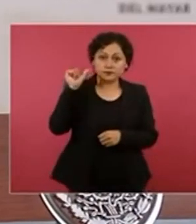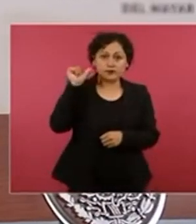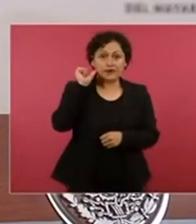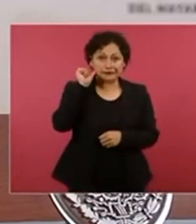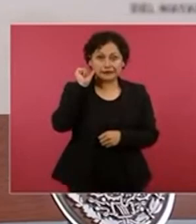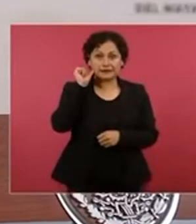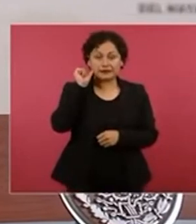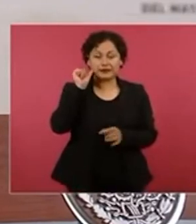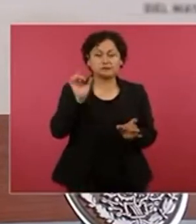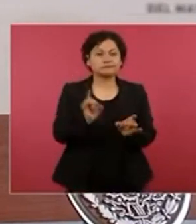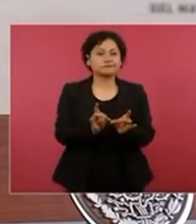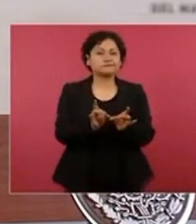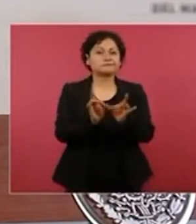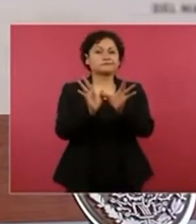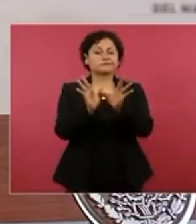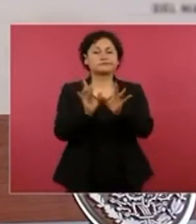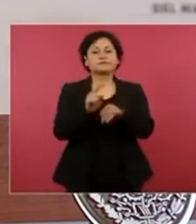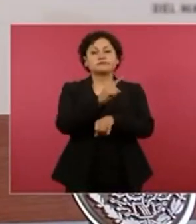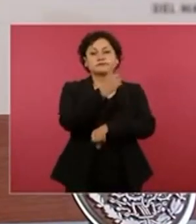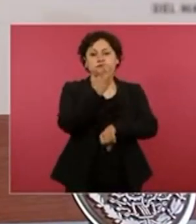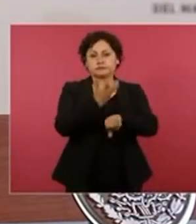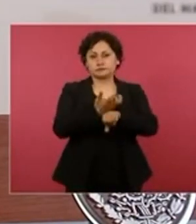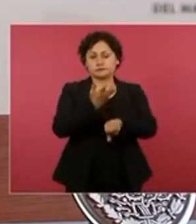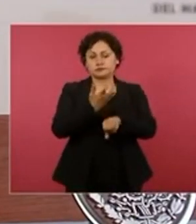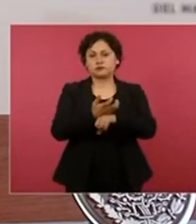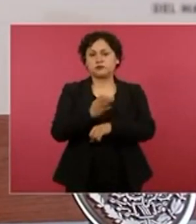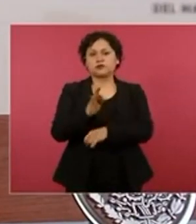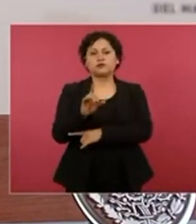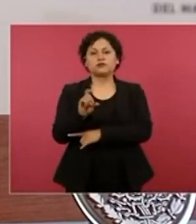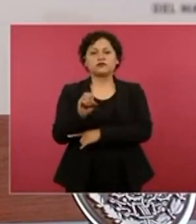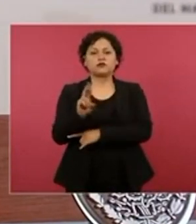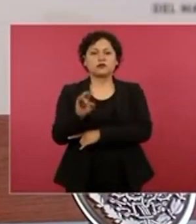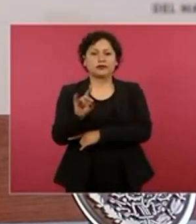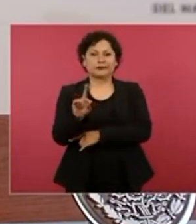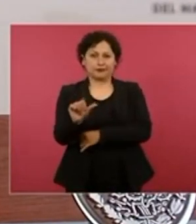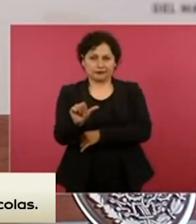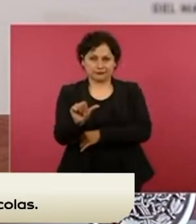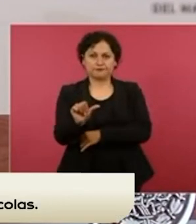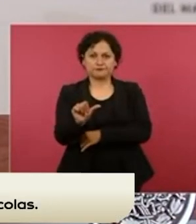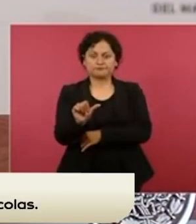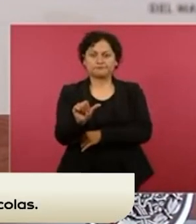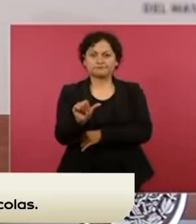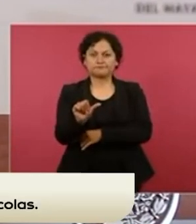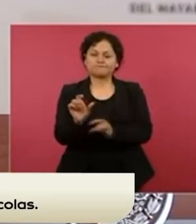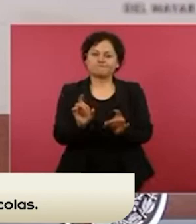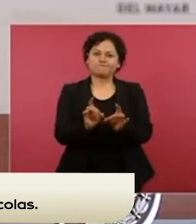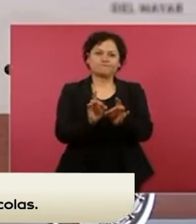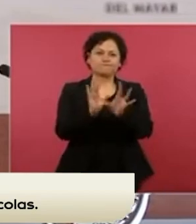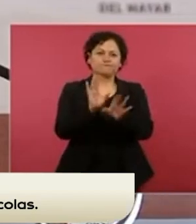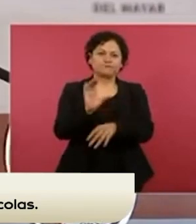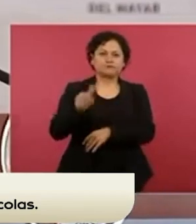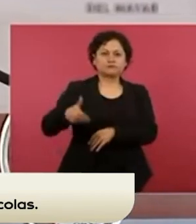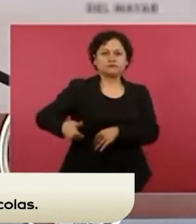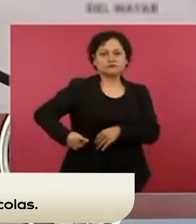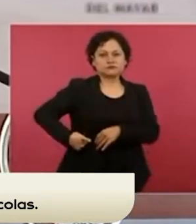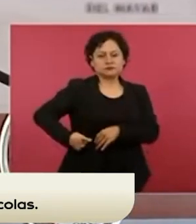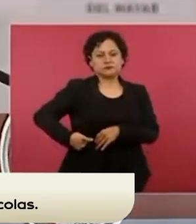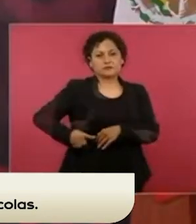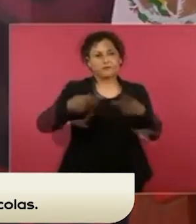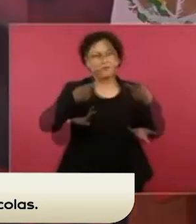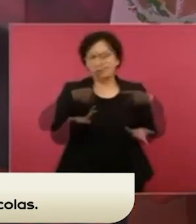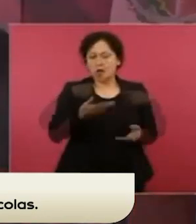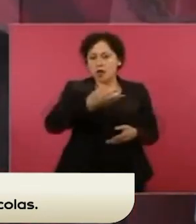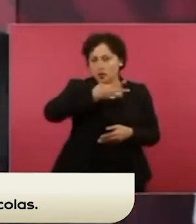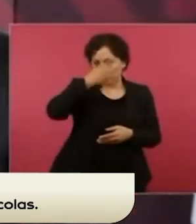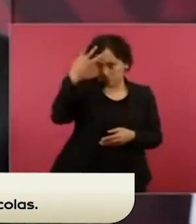en Florida en Orlando e de trabajadores agrícolas mexicanos